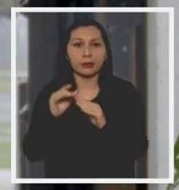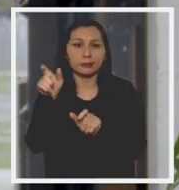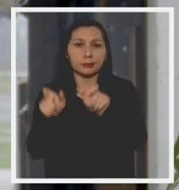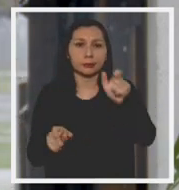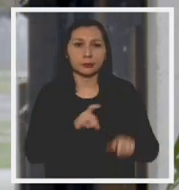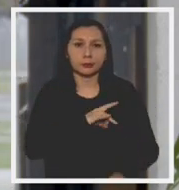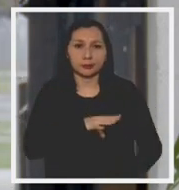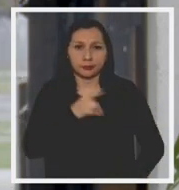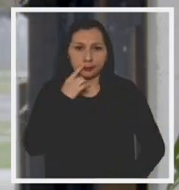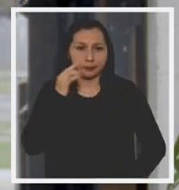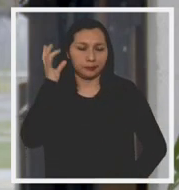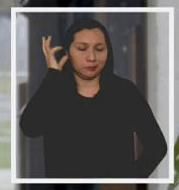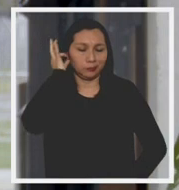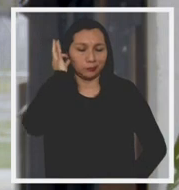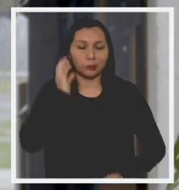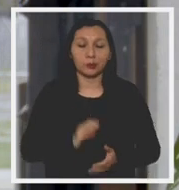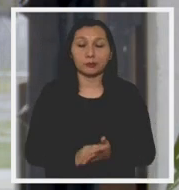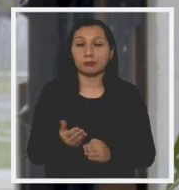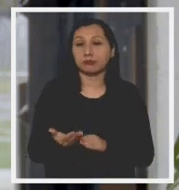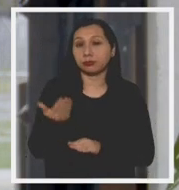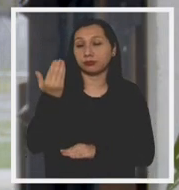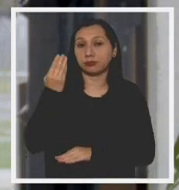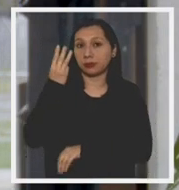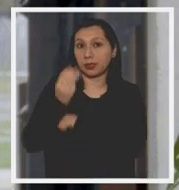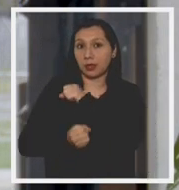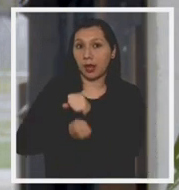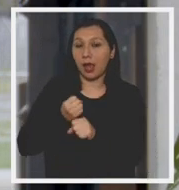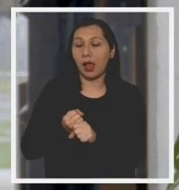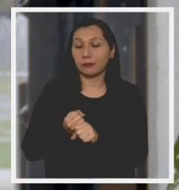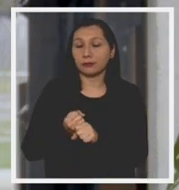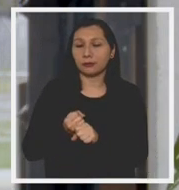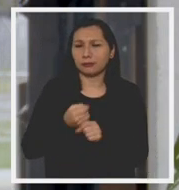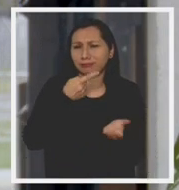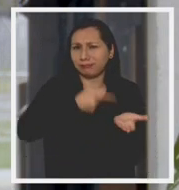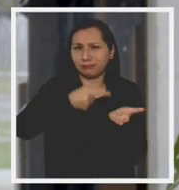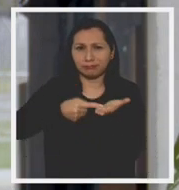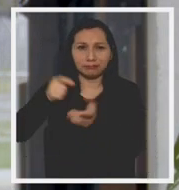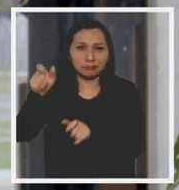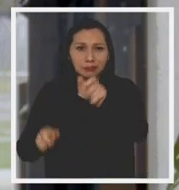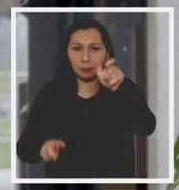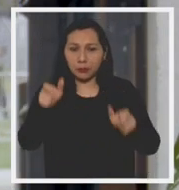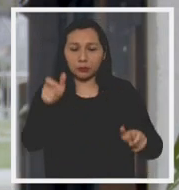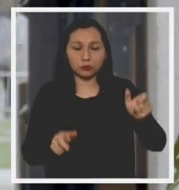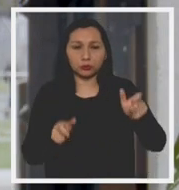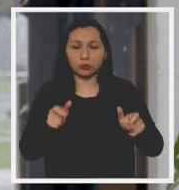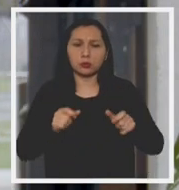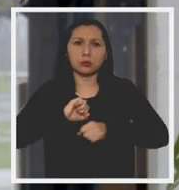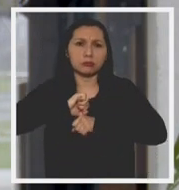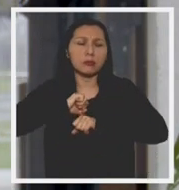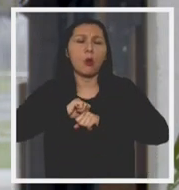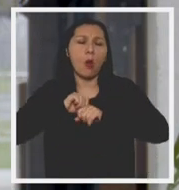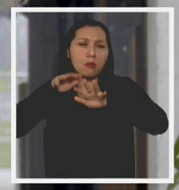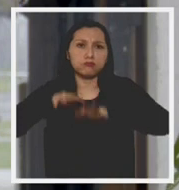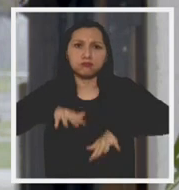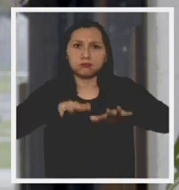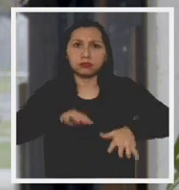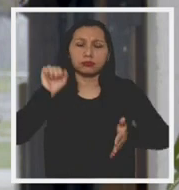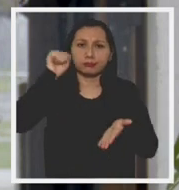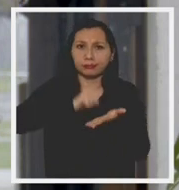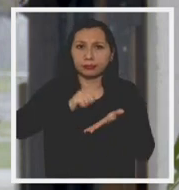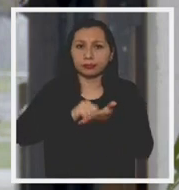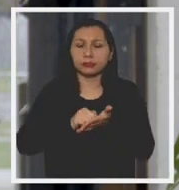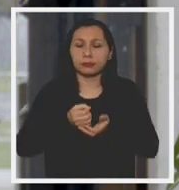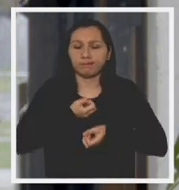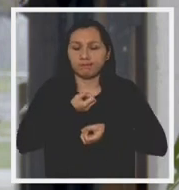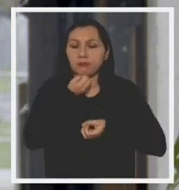chilenas. Hace 3 años, miles de personas se manifestaron